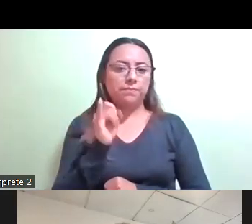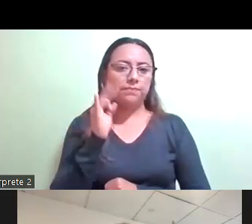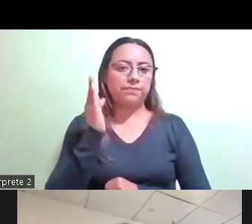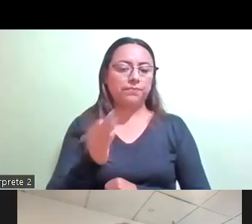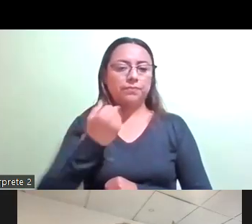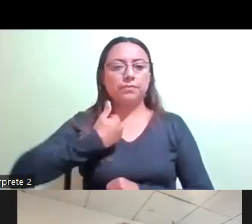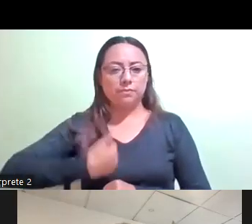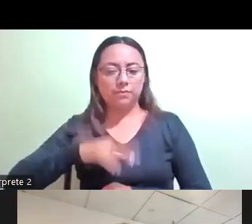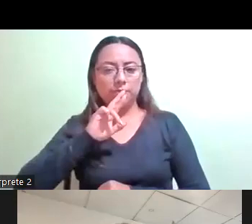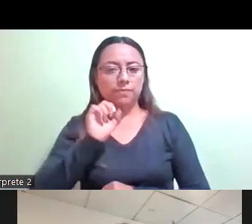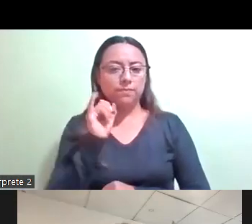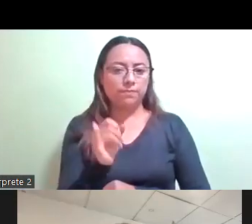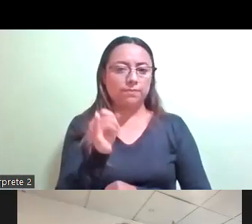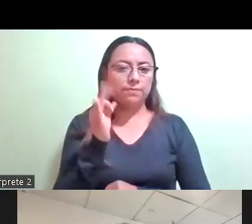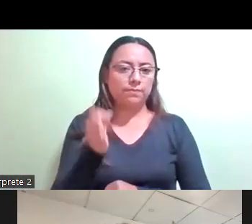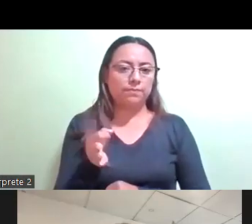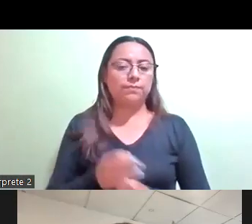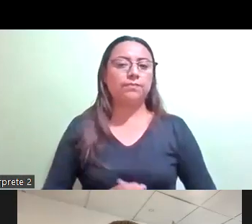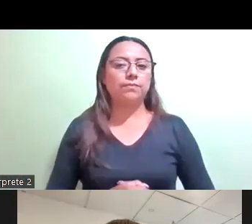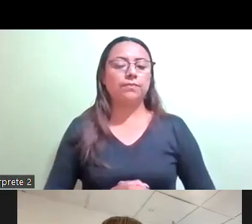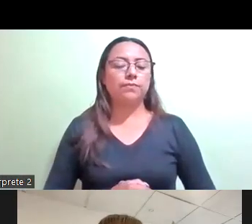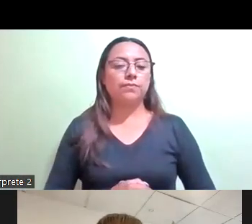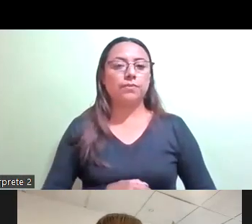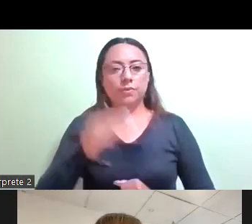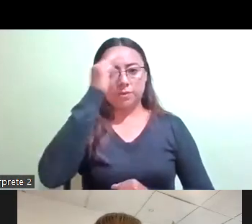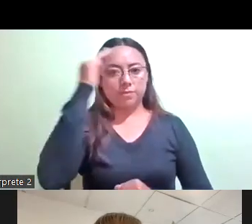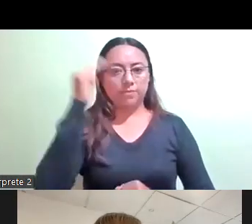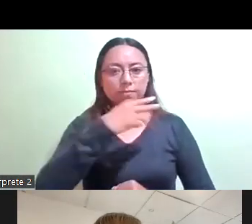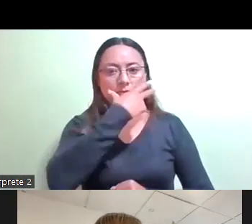favor. Maestro Omar Color Rosas.